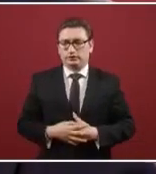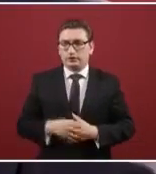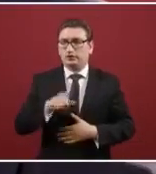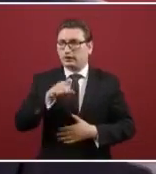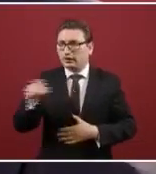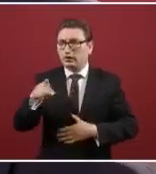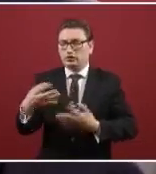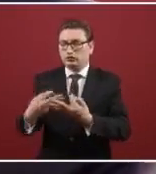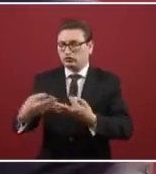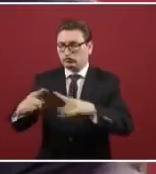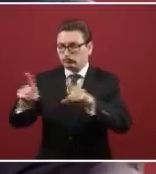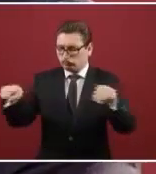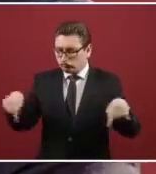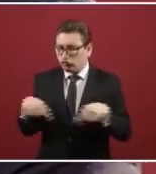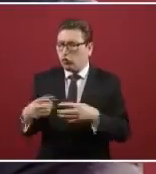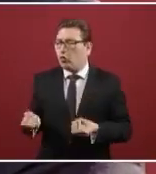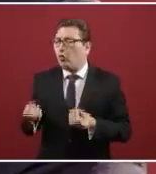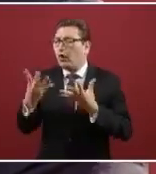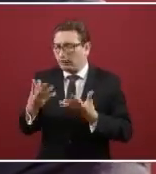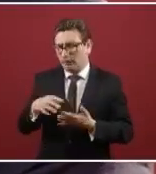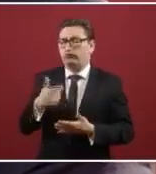su superficie, un apoyo.